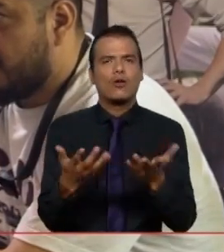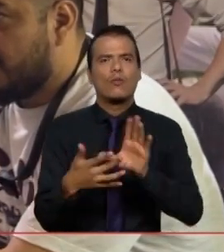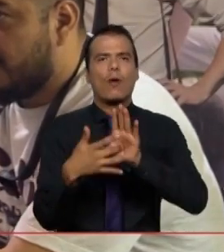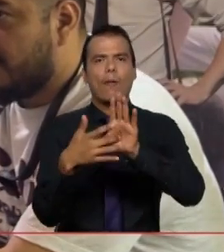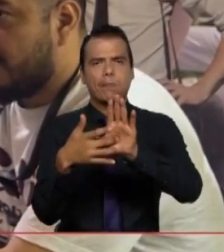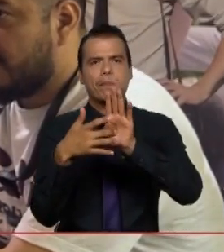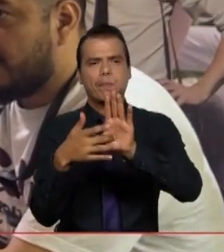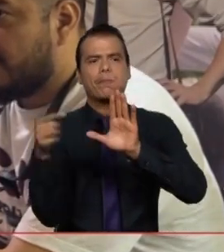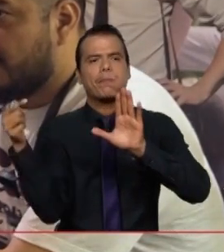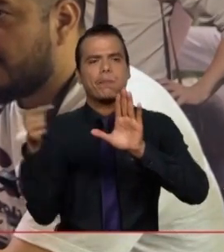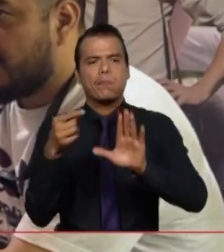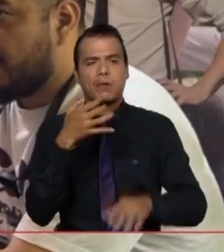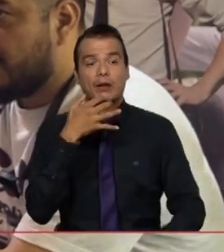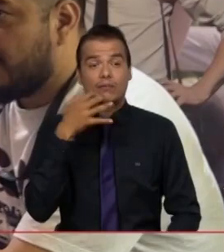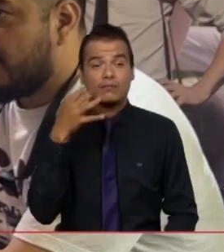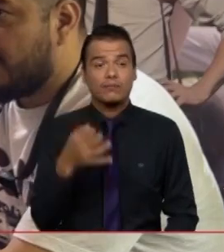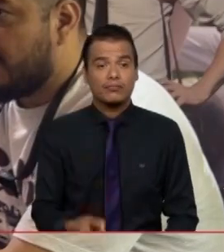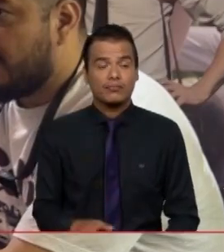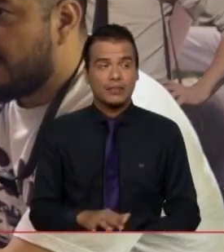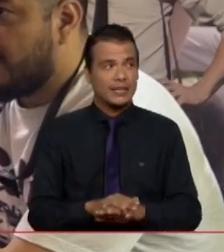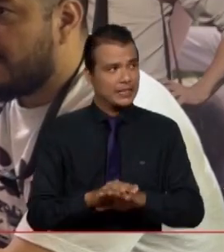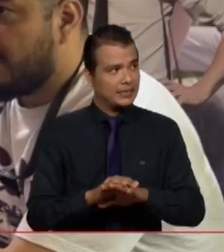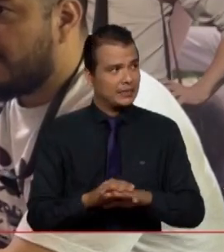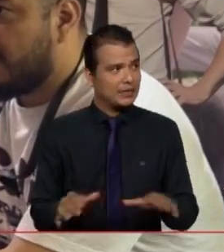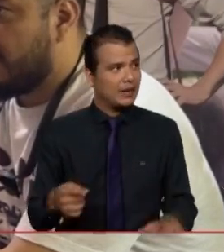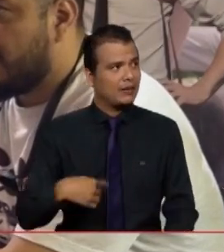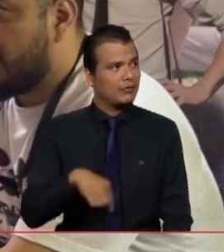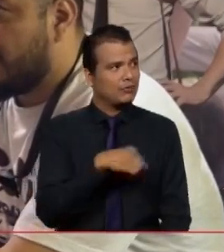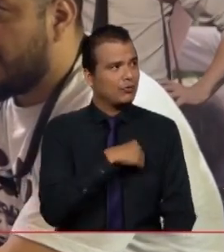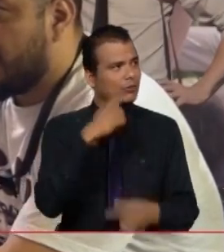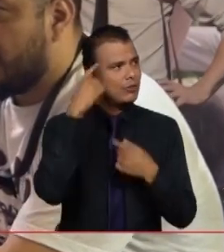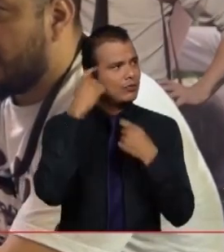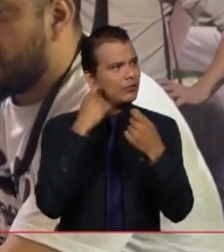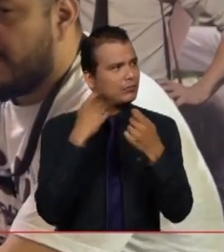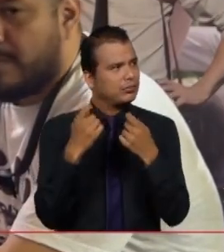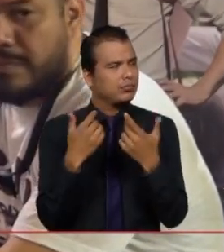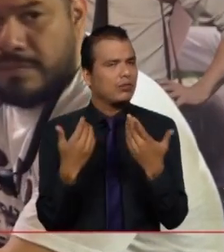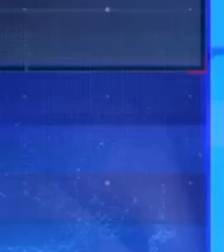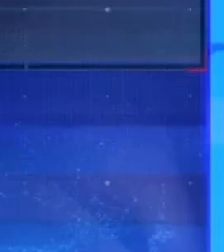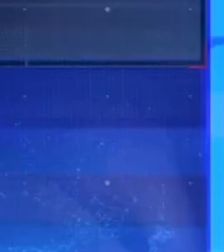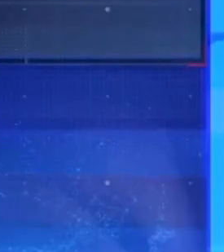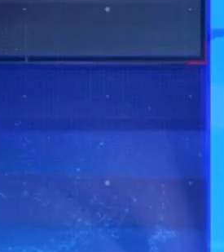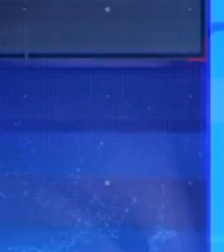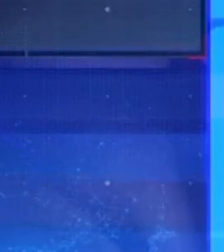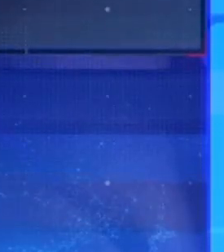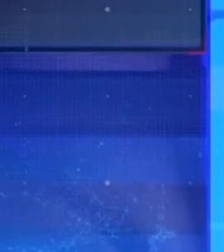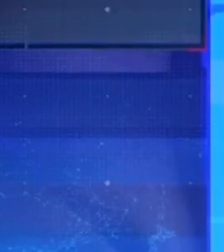alimentaria. Todo esto lo mezclamos acá, hacemos dinámica a través del juego, del canto